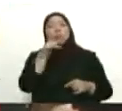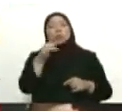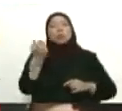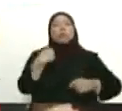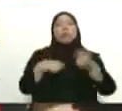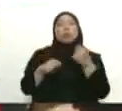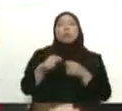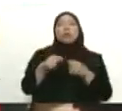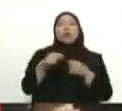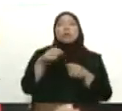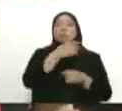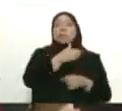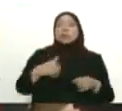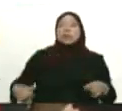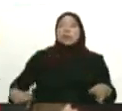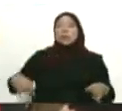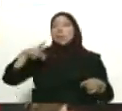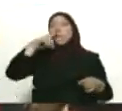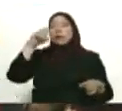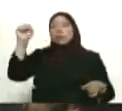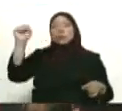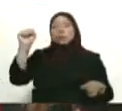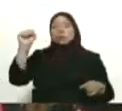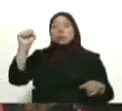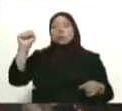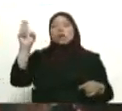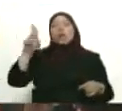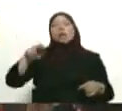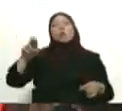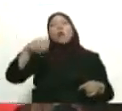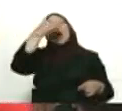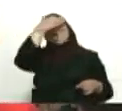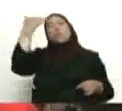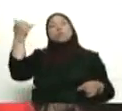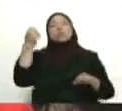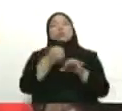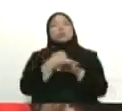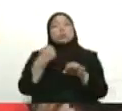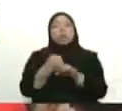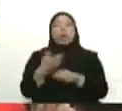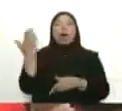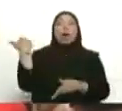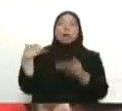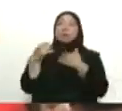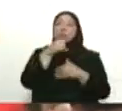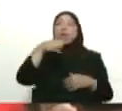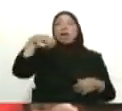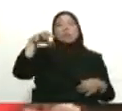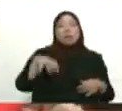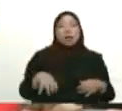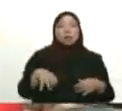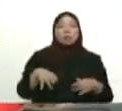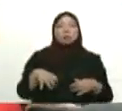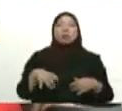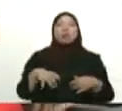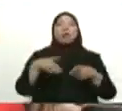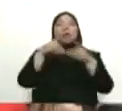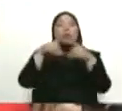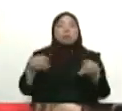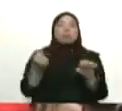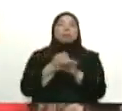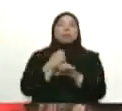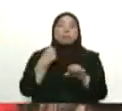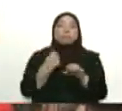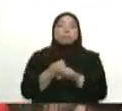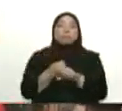contra el presidente Nicolás Maduro que no se nos olvide cuando intentaron dar un golpe de estado y tomaron un distribuidor diciendo